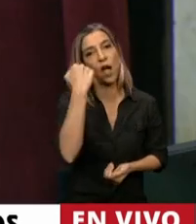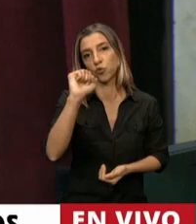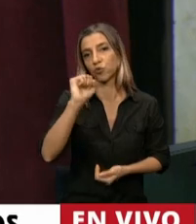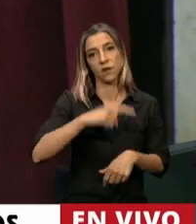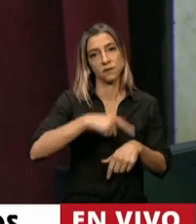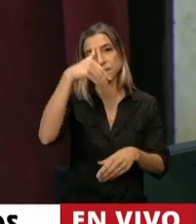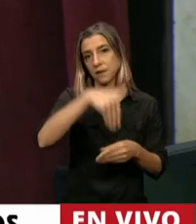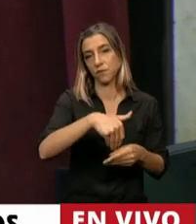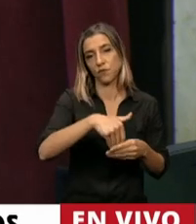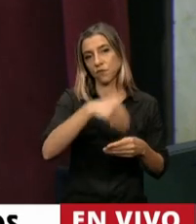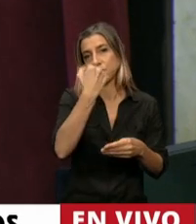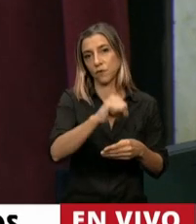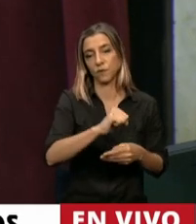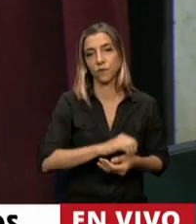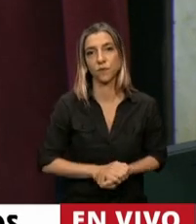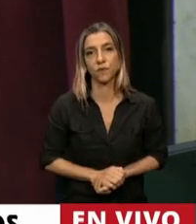Ausente a la hora de votar.